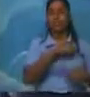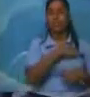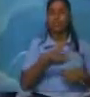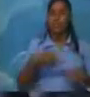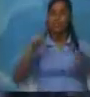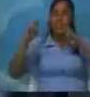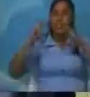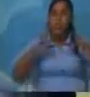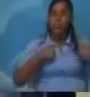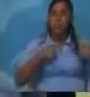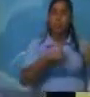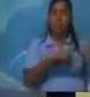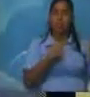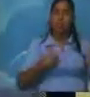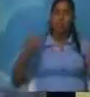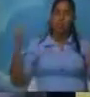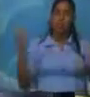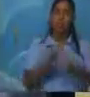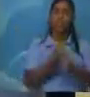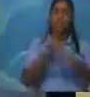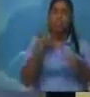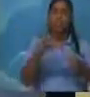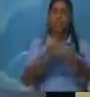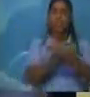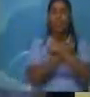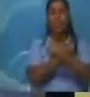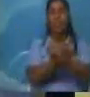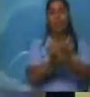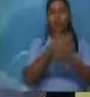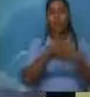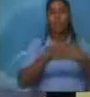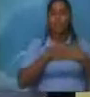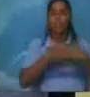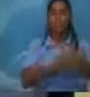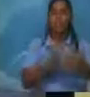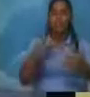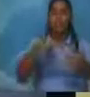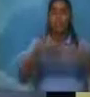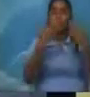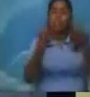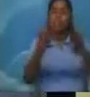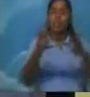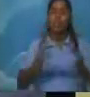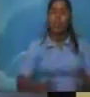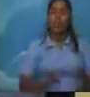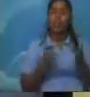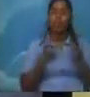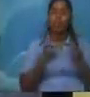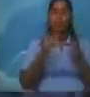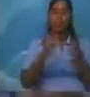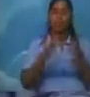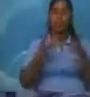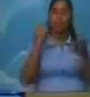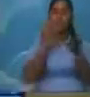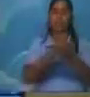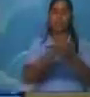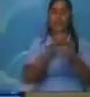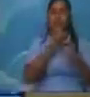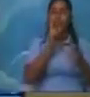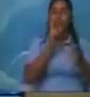examine mi corazón consiga que lo amo que lo quiero que por él daría la vida que estoy dispuesto a ir más